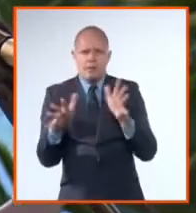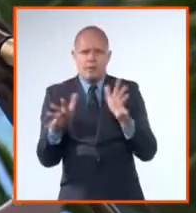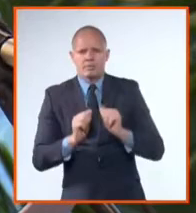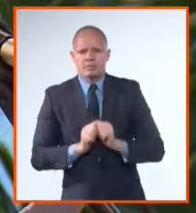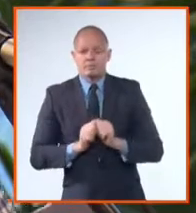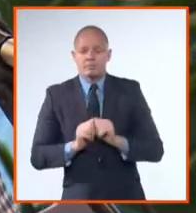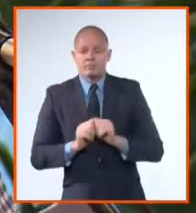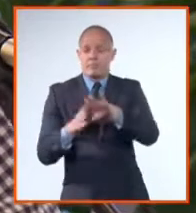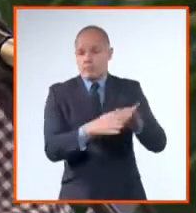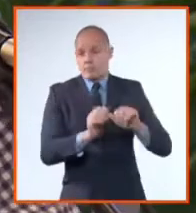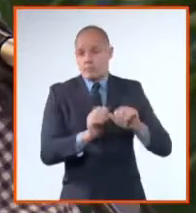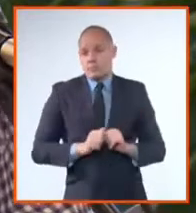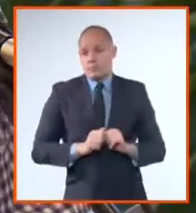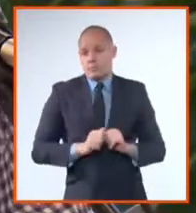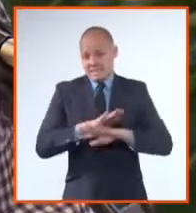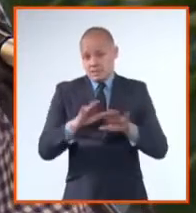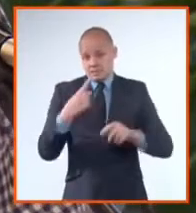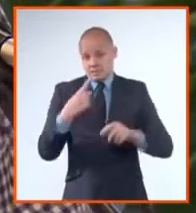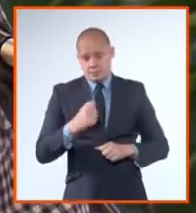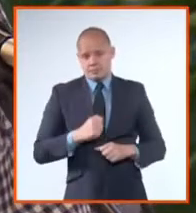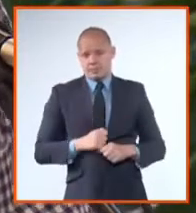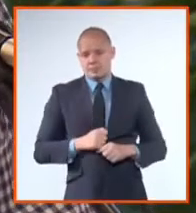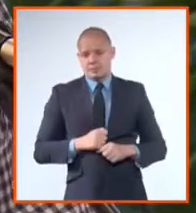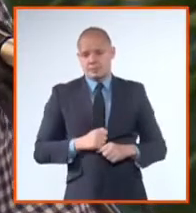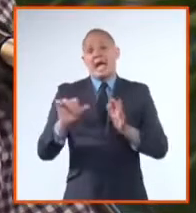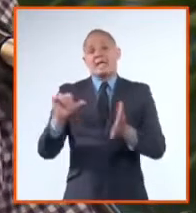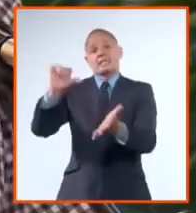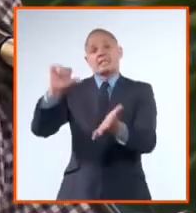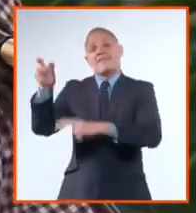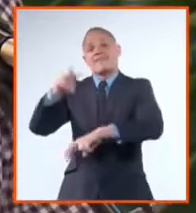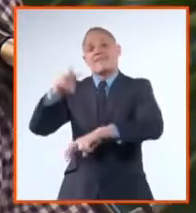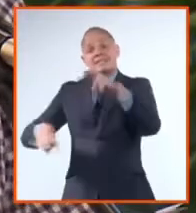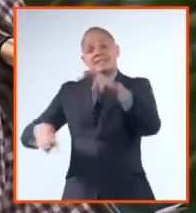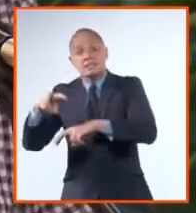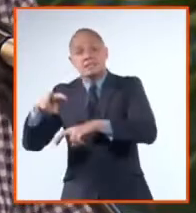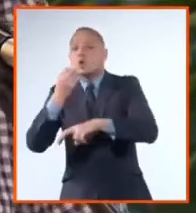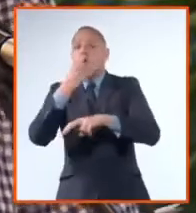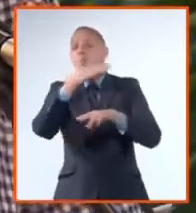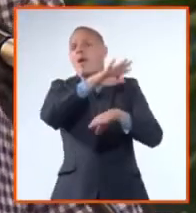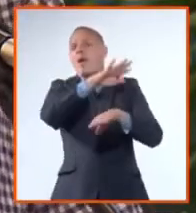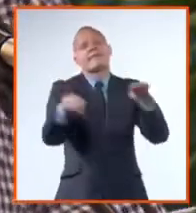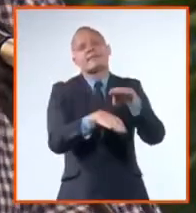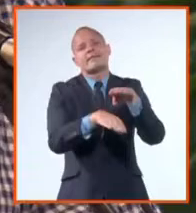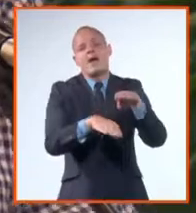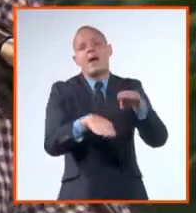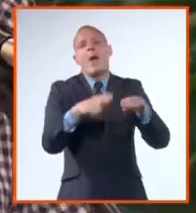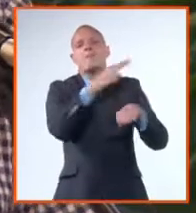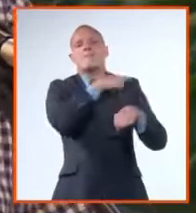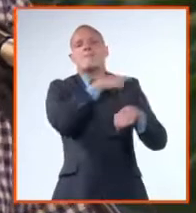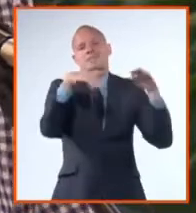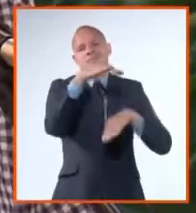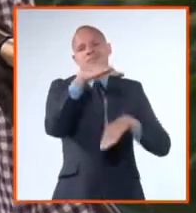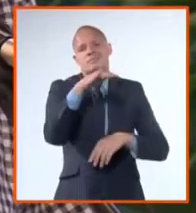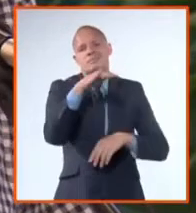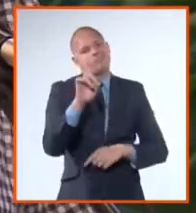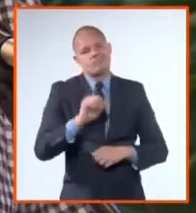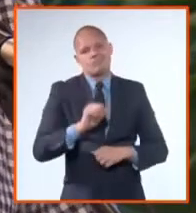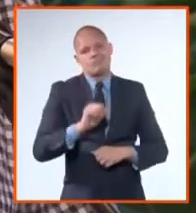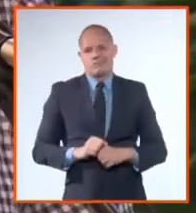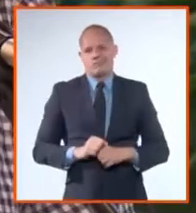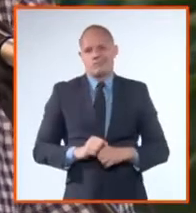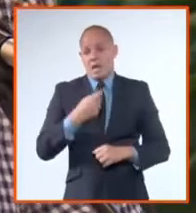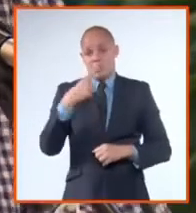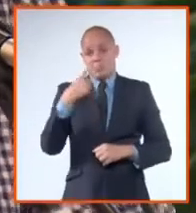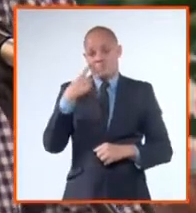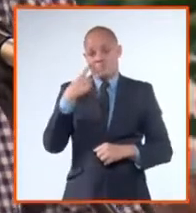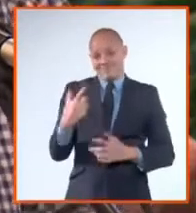investigación tiene que ser independiente de cualquier ministro. Por supuesto, igual que el segmento no puede depender y no depende de Yocubafarma ni de la